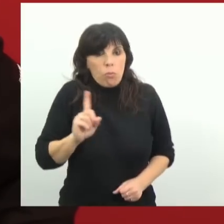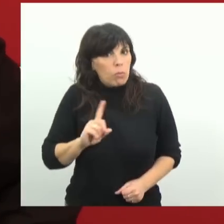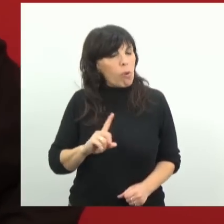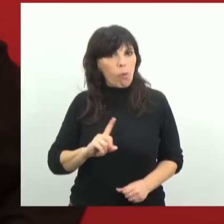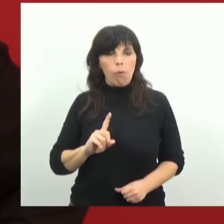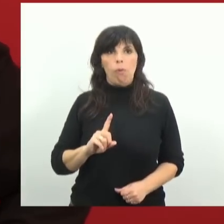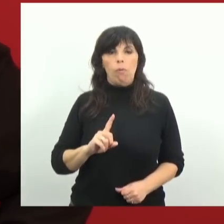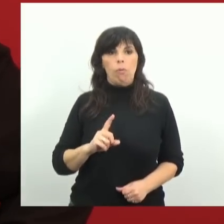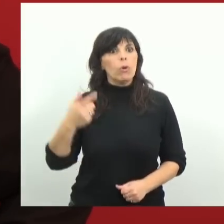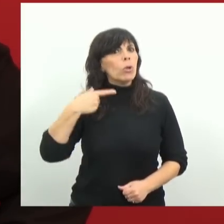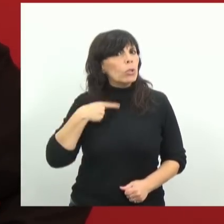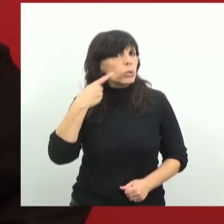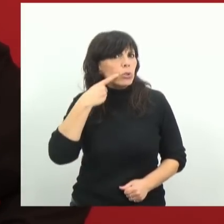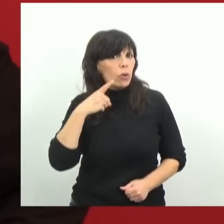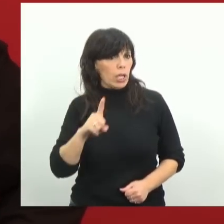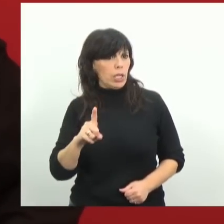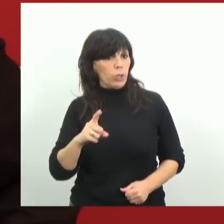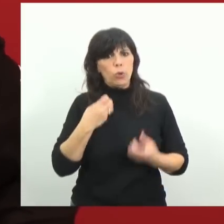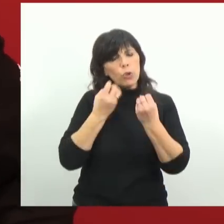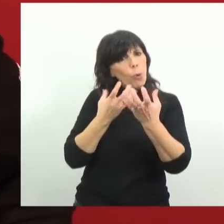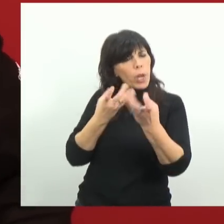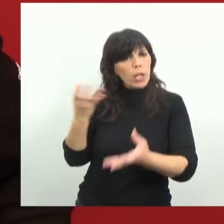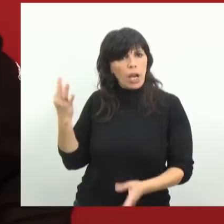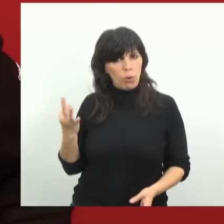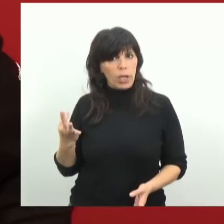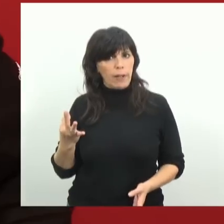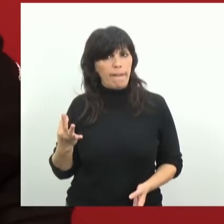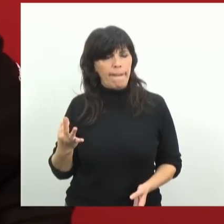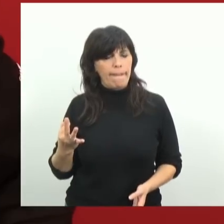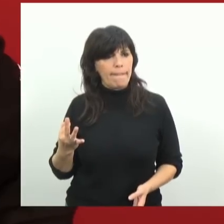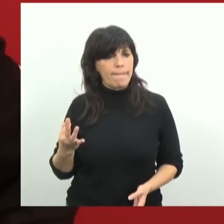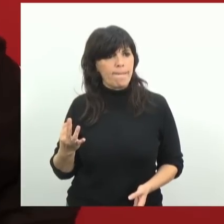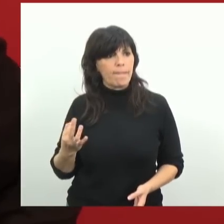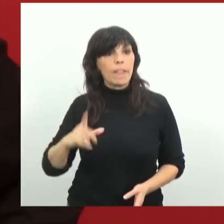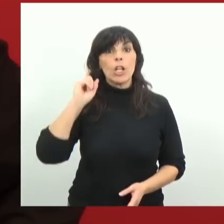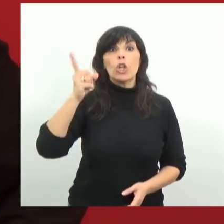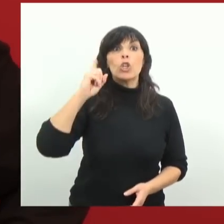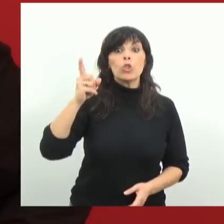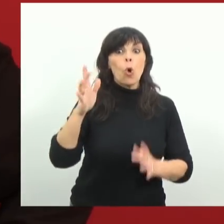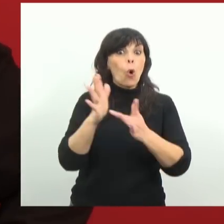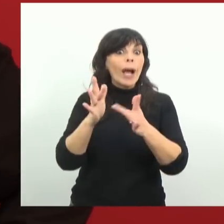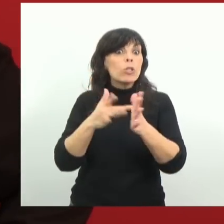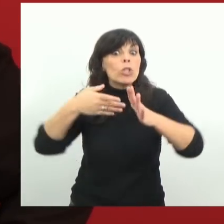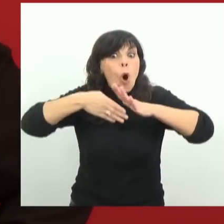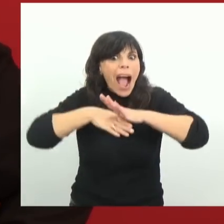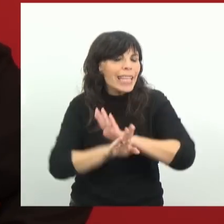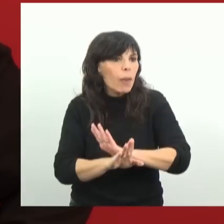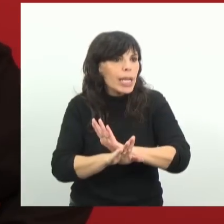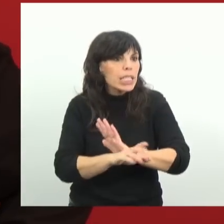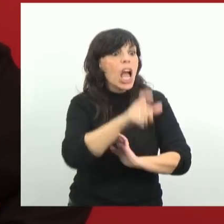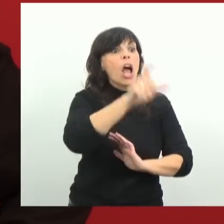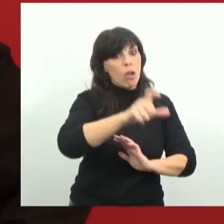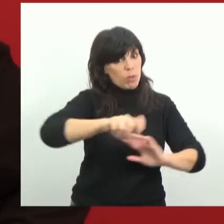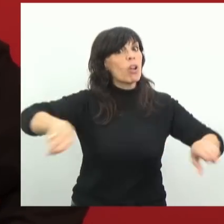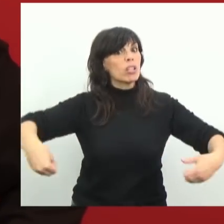¿Cuántas veces he dicho y me habéis oído decir que solo en Jesucristo está la salvación?